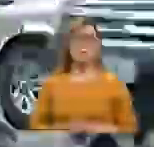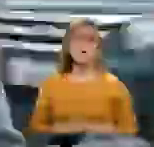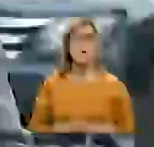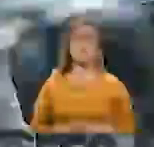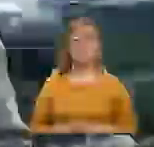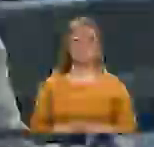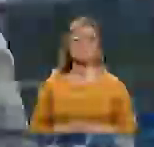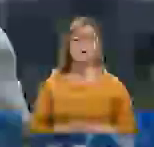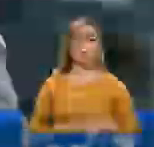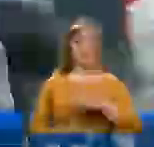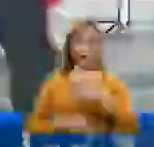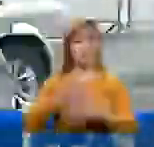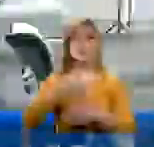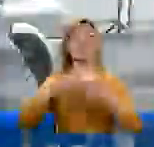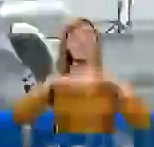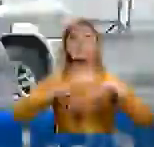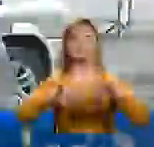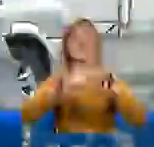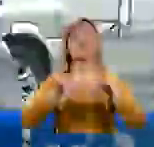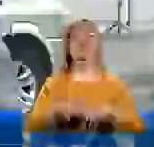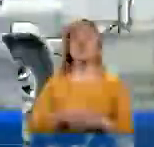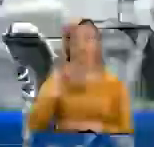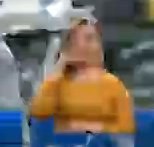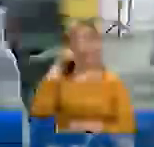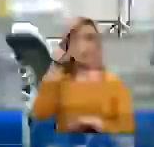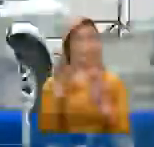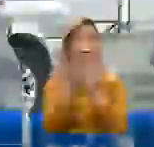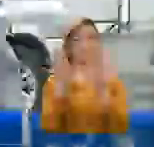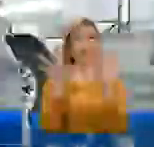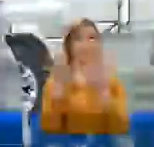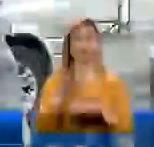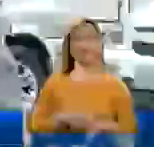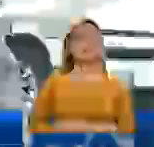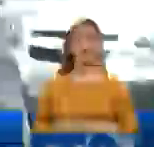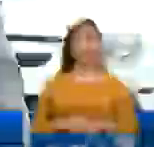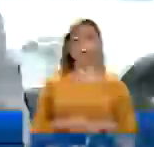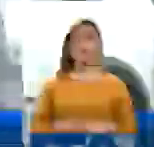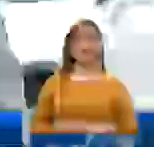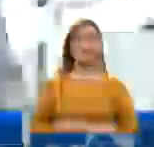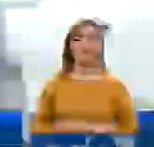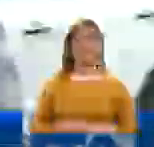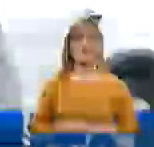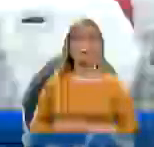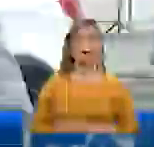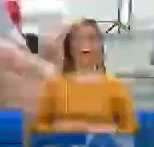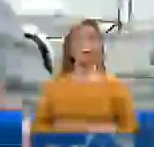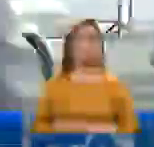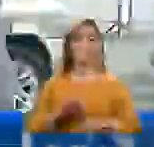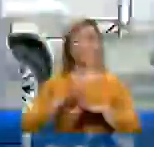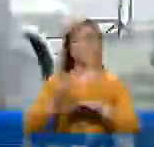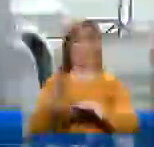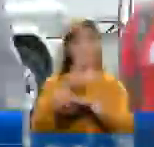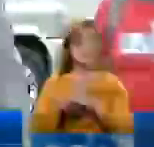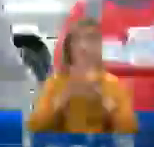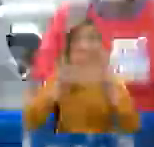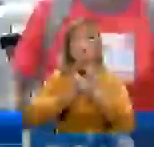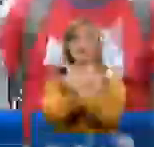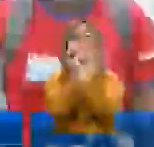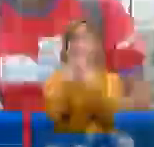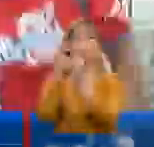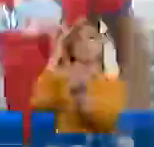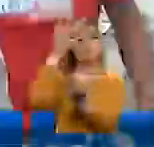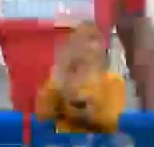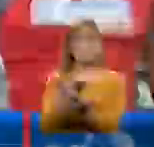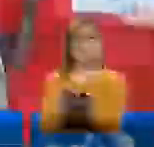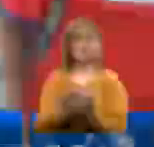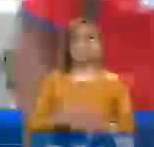Y bien, esta audiencia continúa en presencia de la fiscal general del Estado, Diana Salazar, quien llegó temprano, poco antes de las 10 de la mañana, para ser